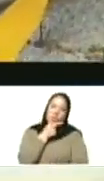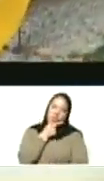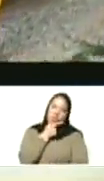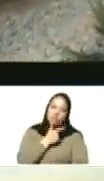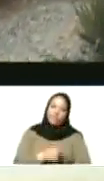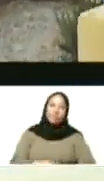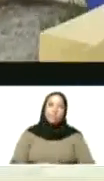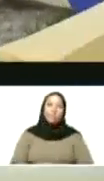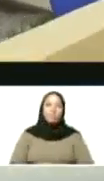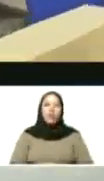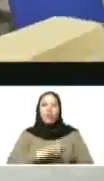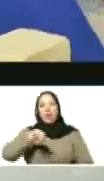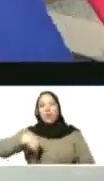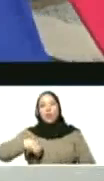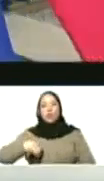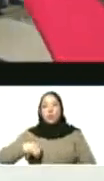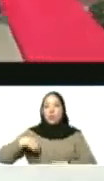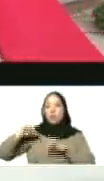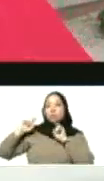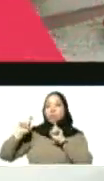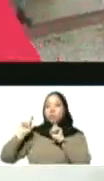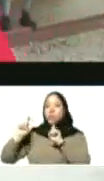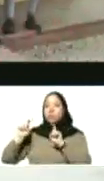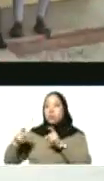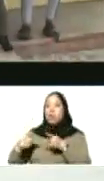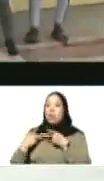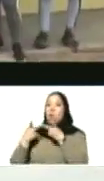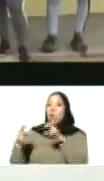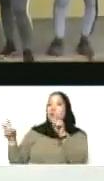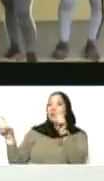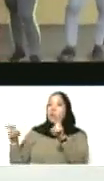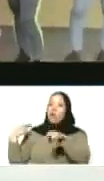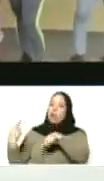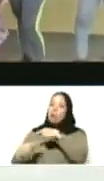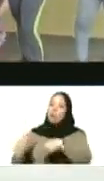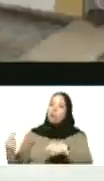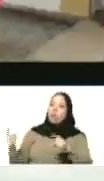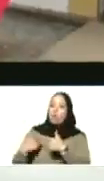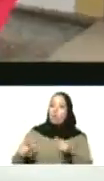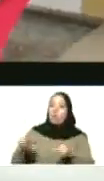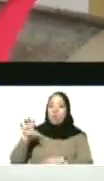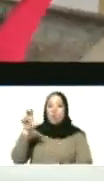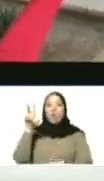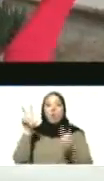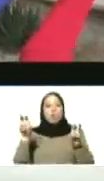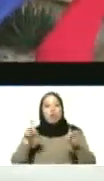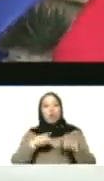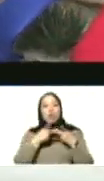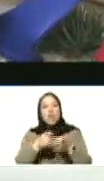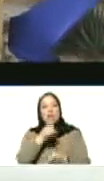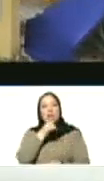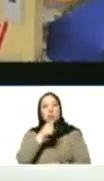Y nosotros tenemos que forjarnos en los valores de una nueva república, de una nueva patria, en los nuevos valores.